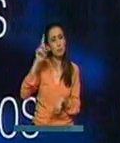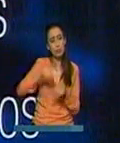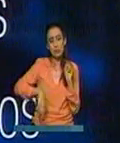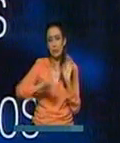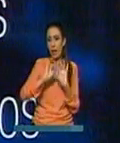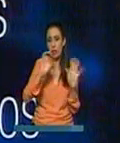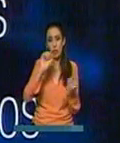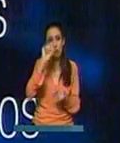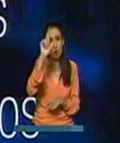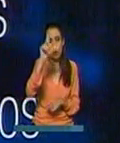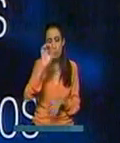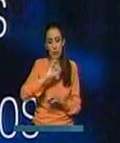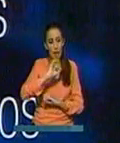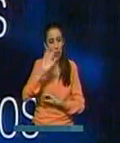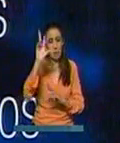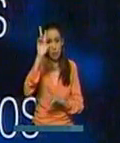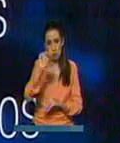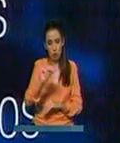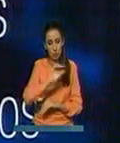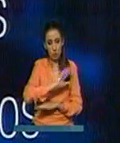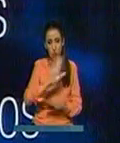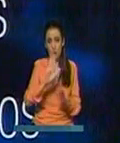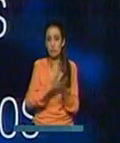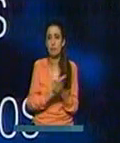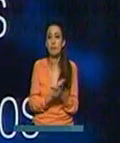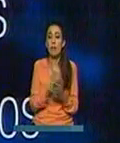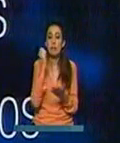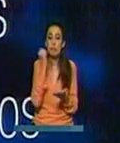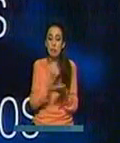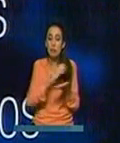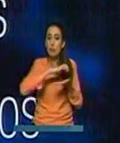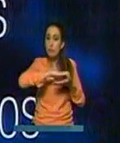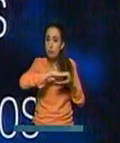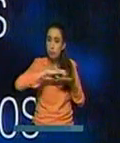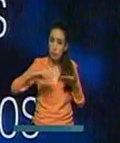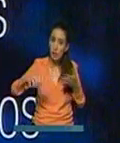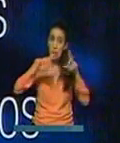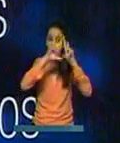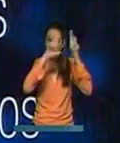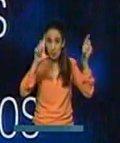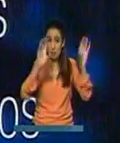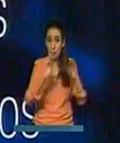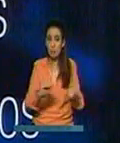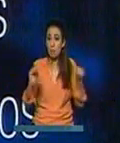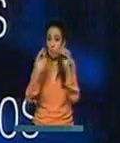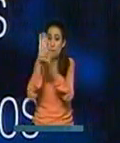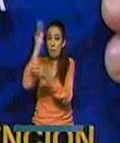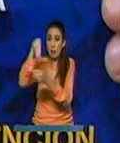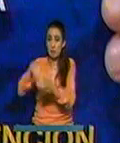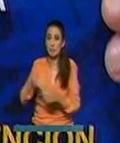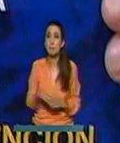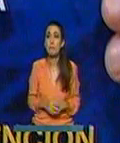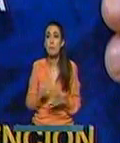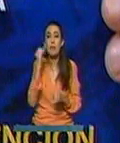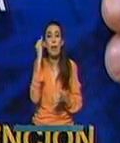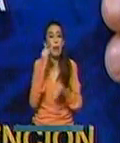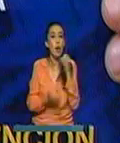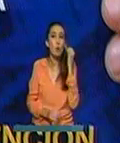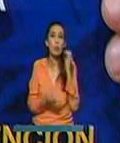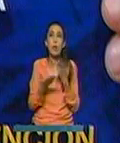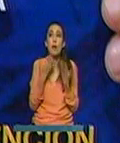y en liquidez de ingresos para las empresas y para las empresas cerveceras principalmente. Y